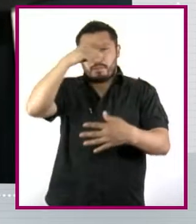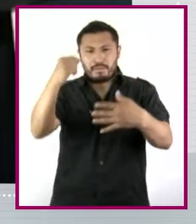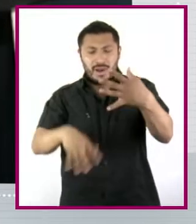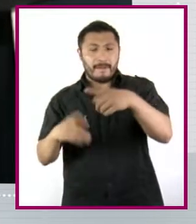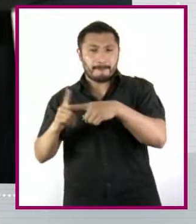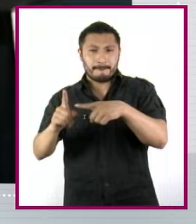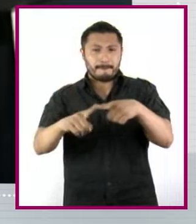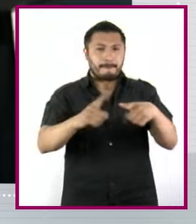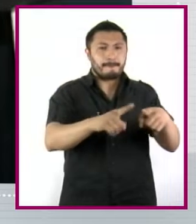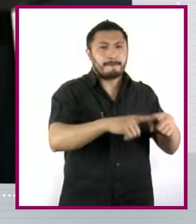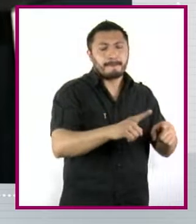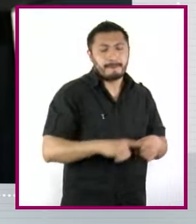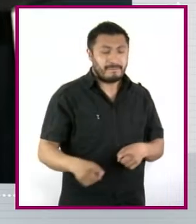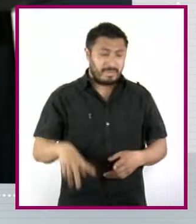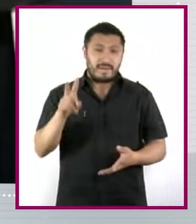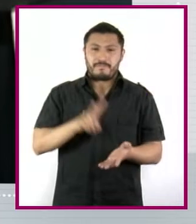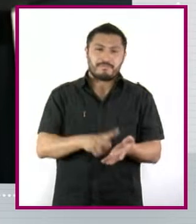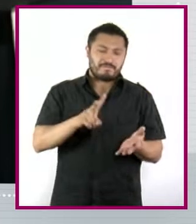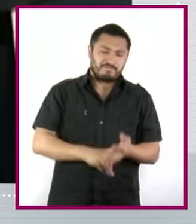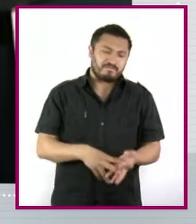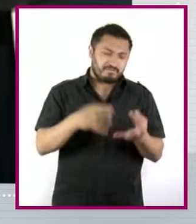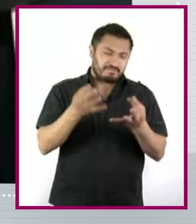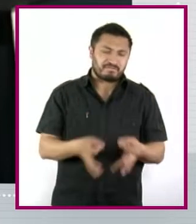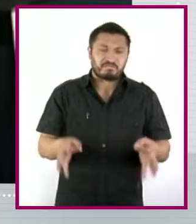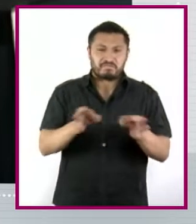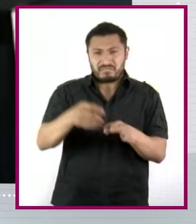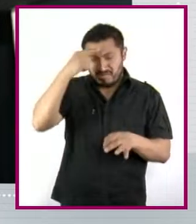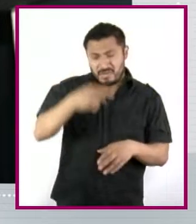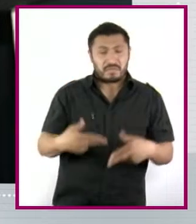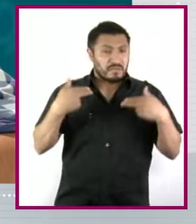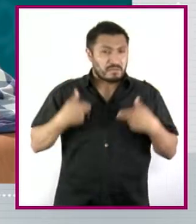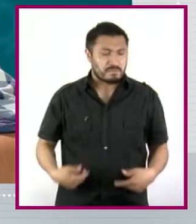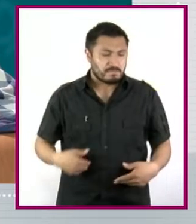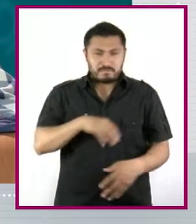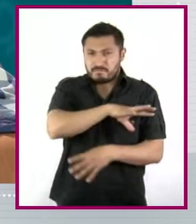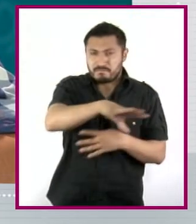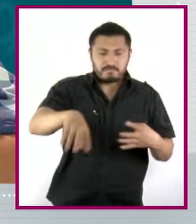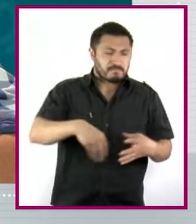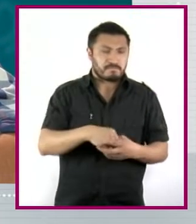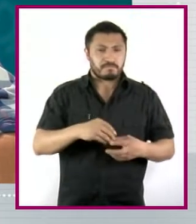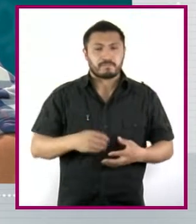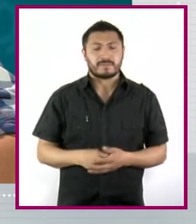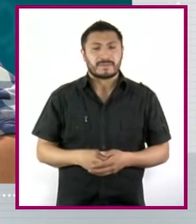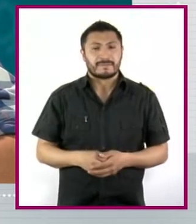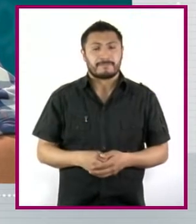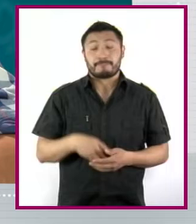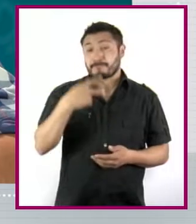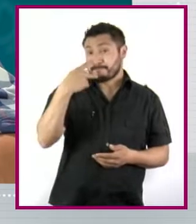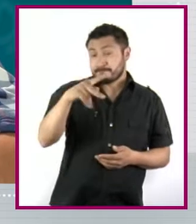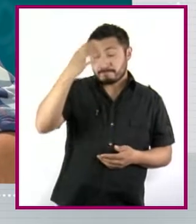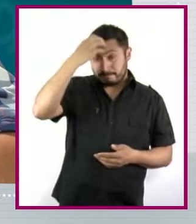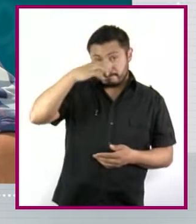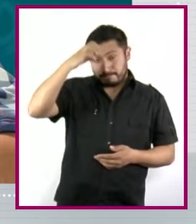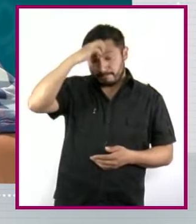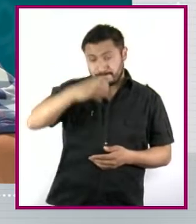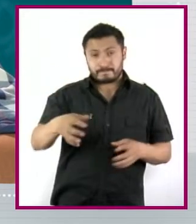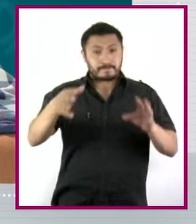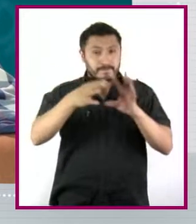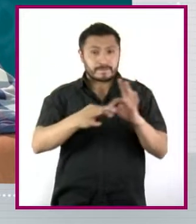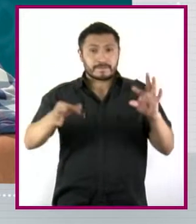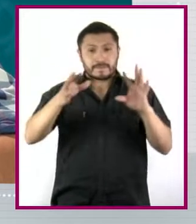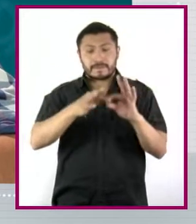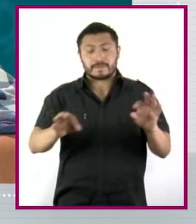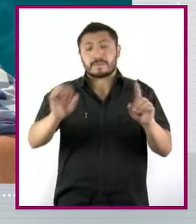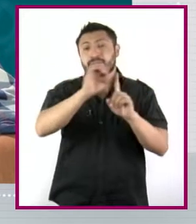gran valor de reserva para la humanidad en su totalidad. Desde tu experiencia, ¿cómo puedes describir la